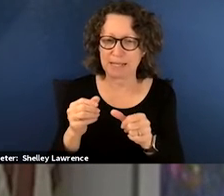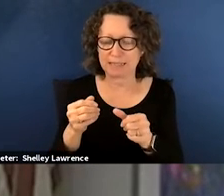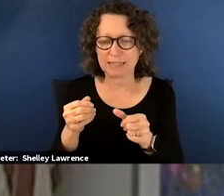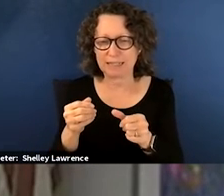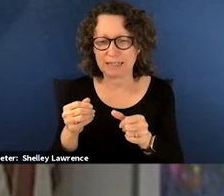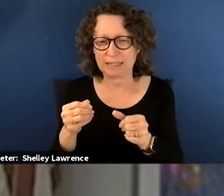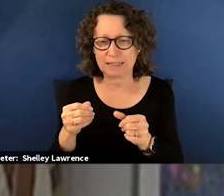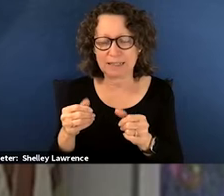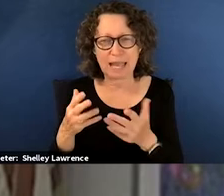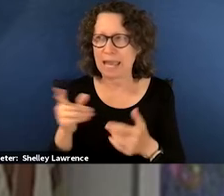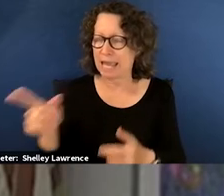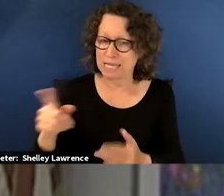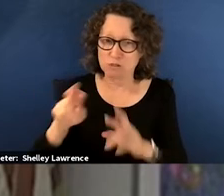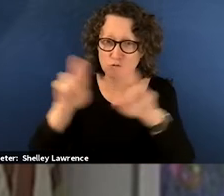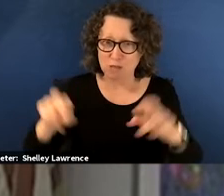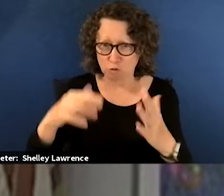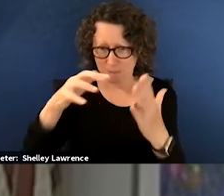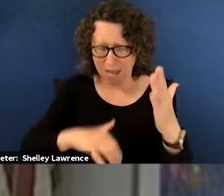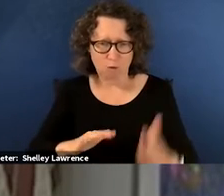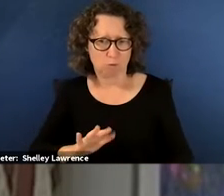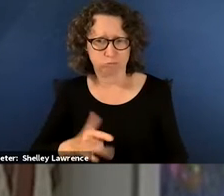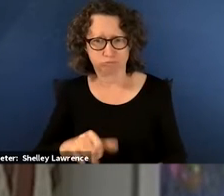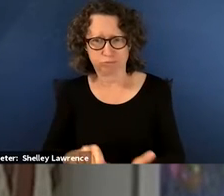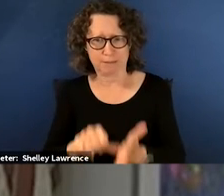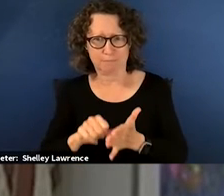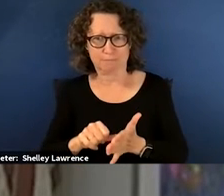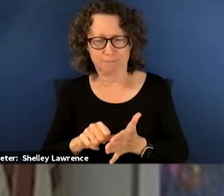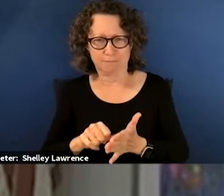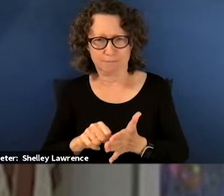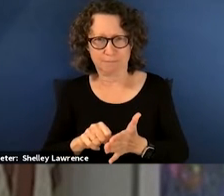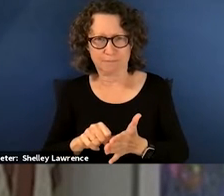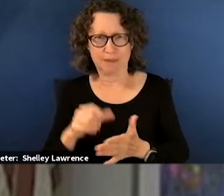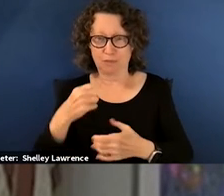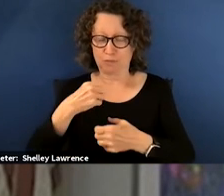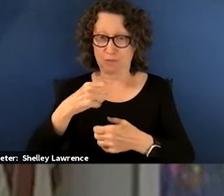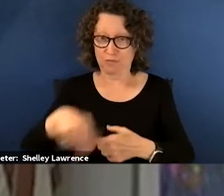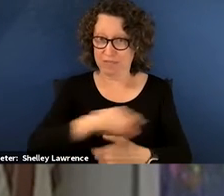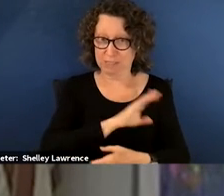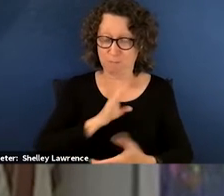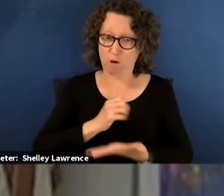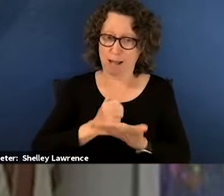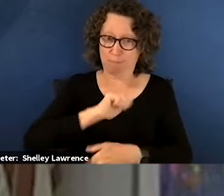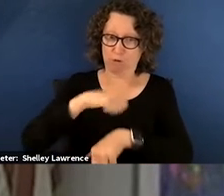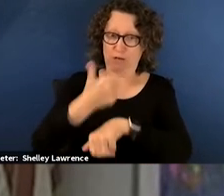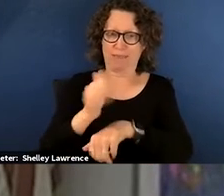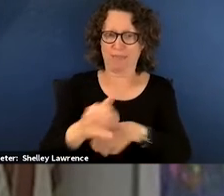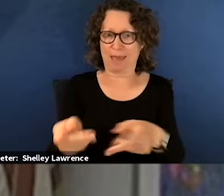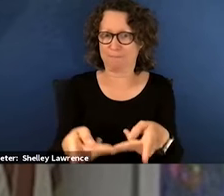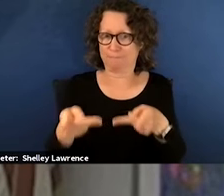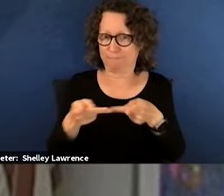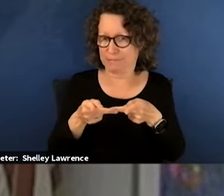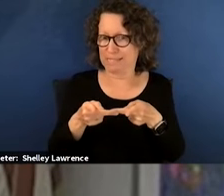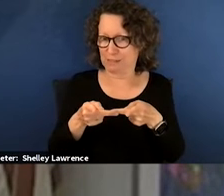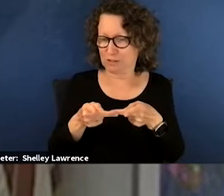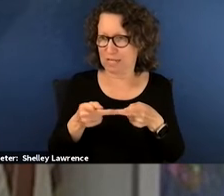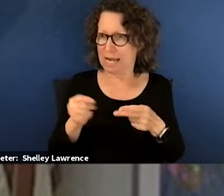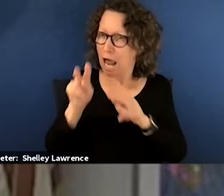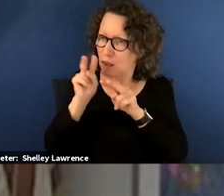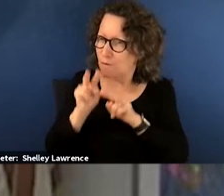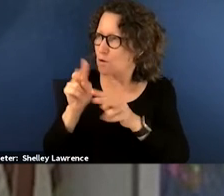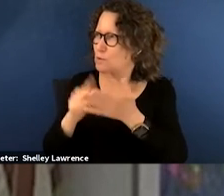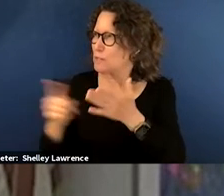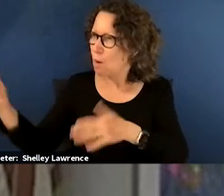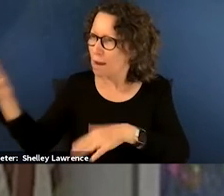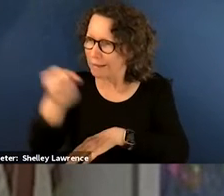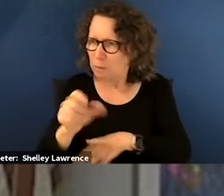sustentabilidad. Tiene un currículum muy impresionante. Sé que esto fue instrumental para la creación de este consejo y